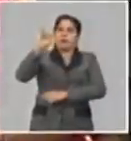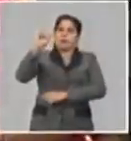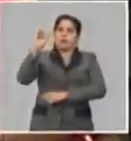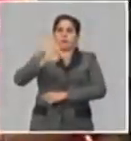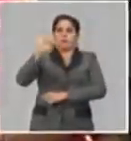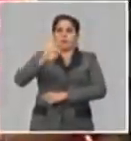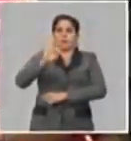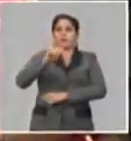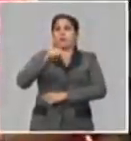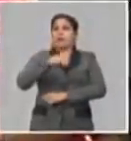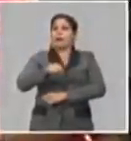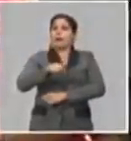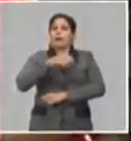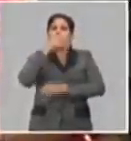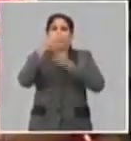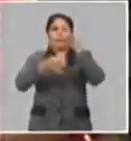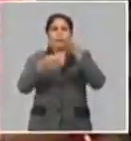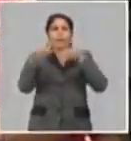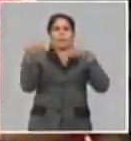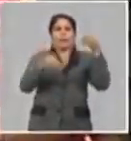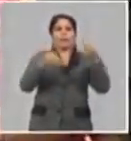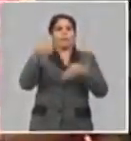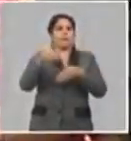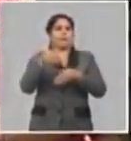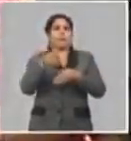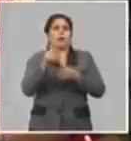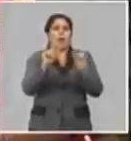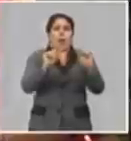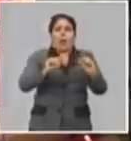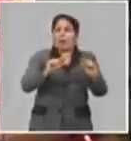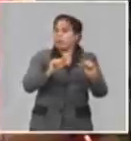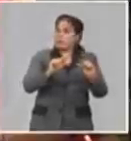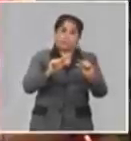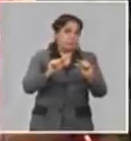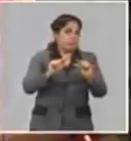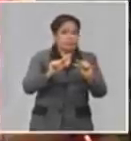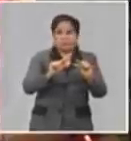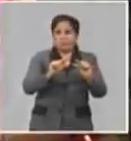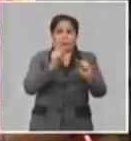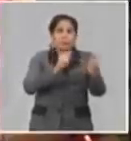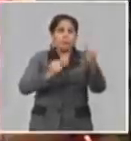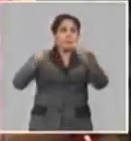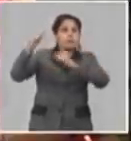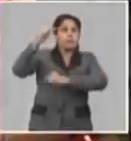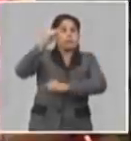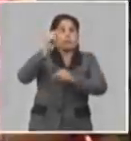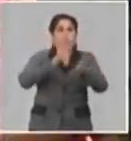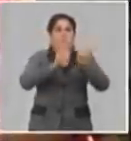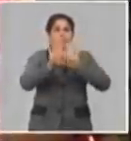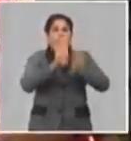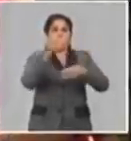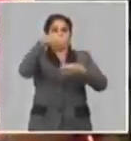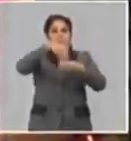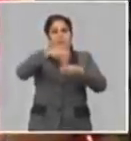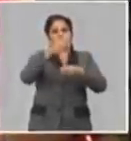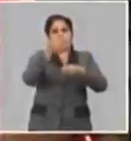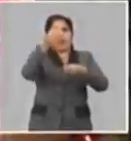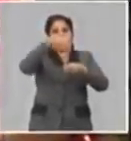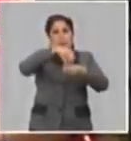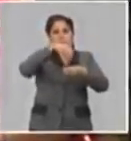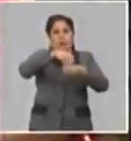No estamos hablando de participaciones ínfimas, estamos hablando de un protagonismo en el total de los ingresos.